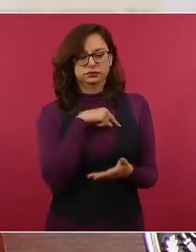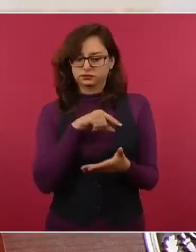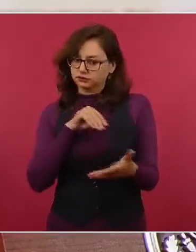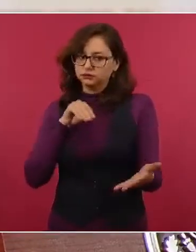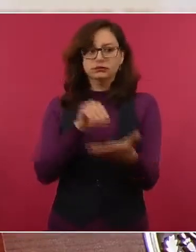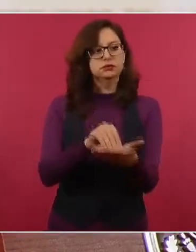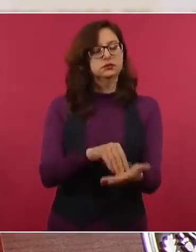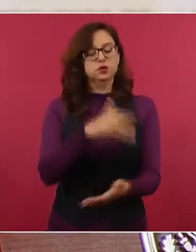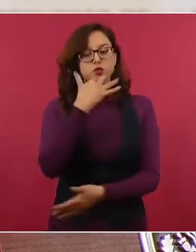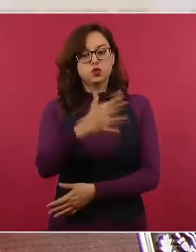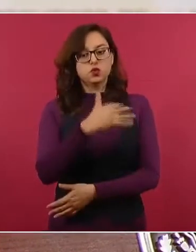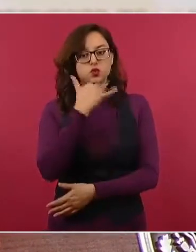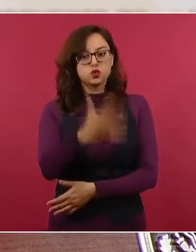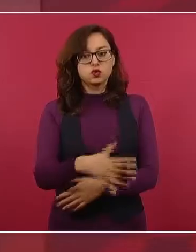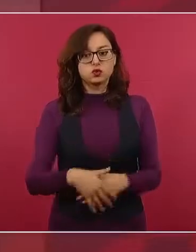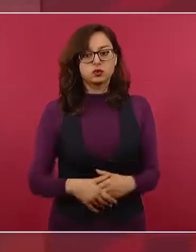Cuando en un plan